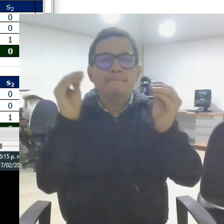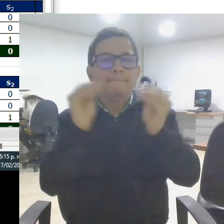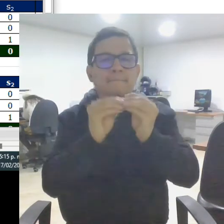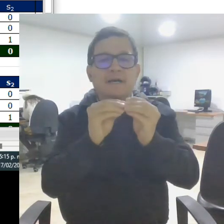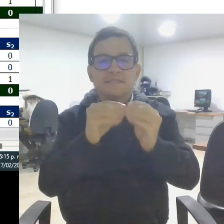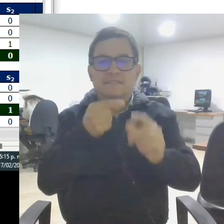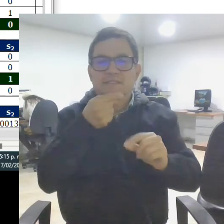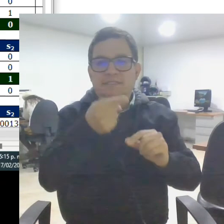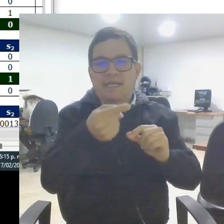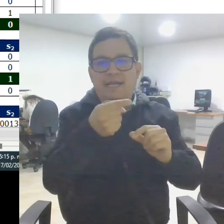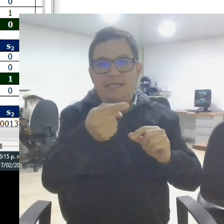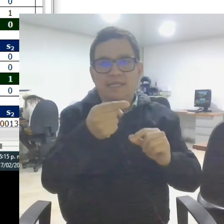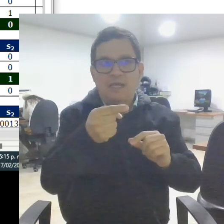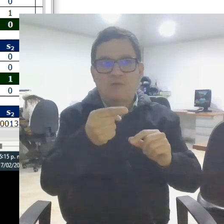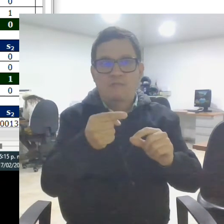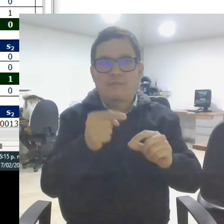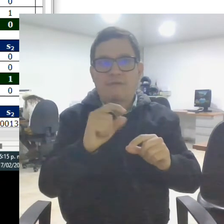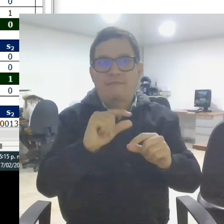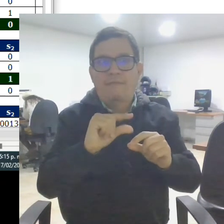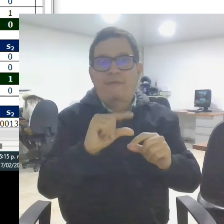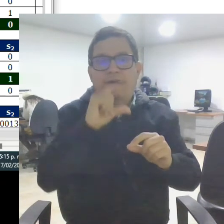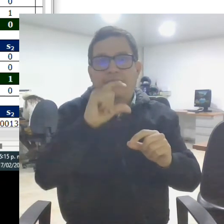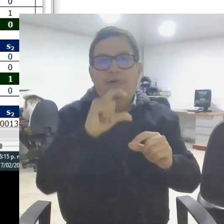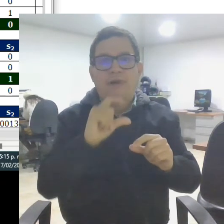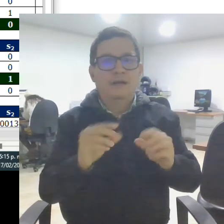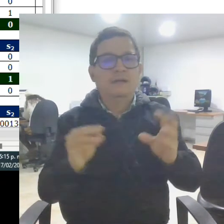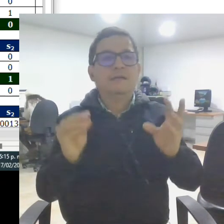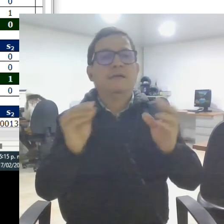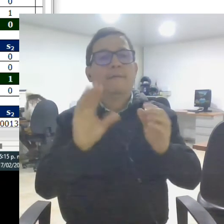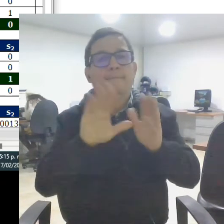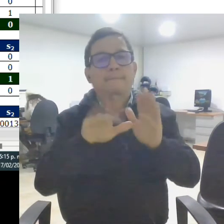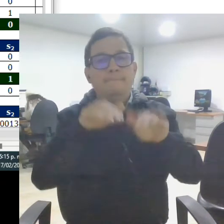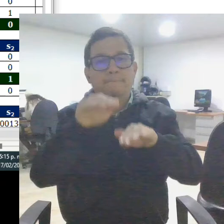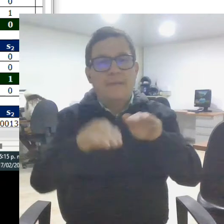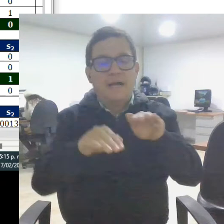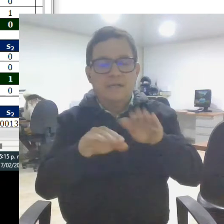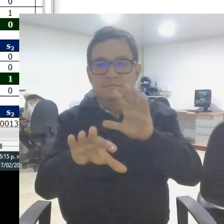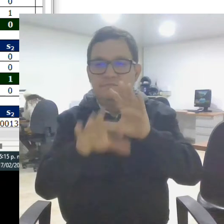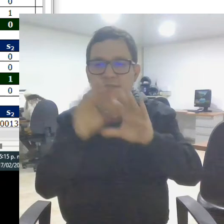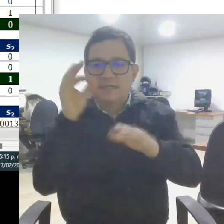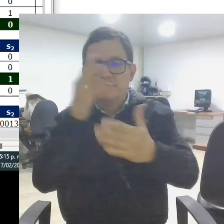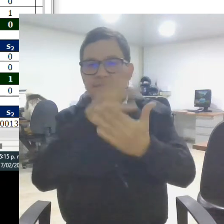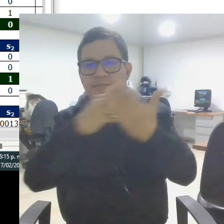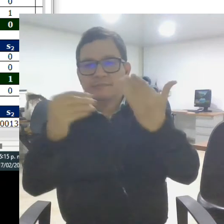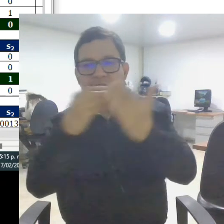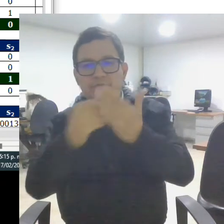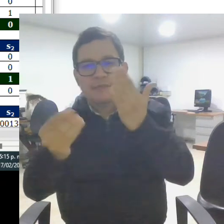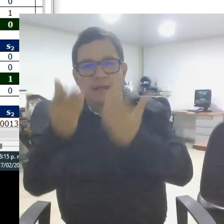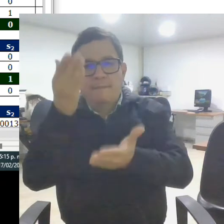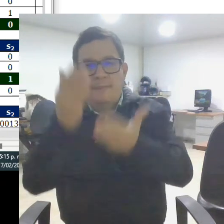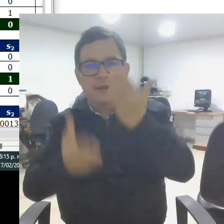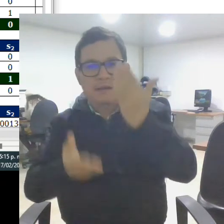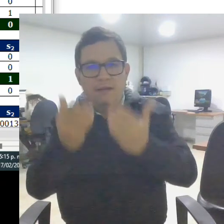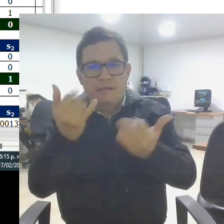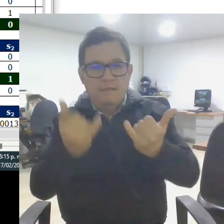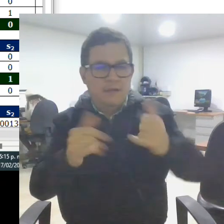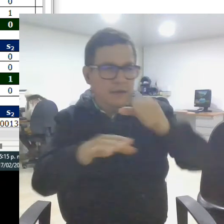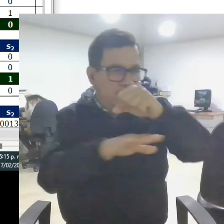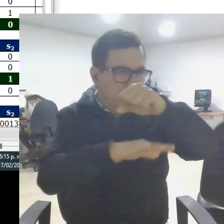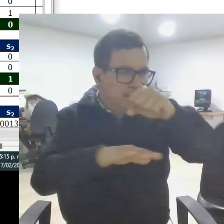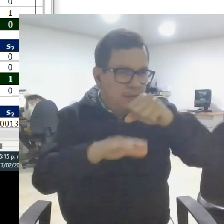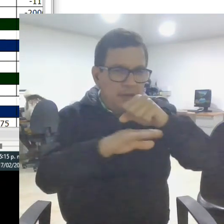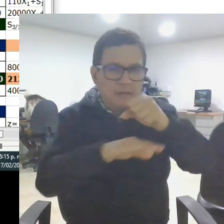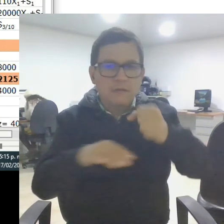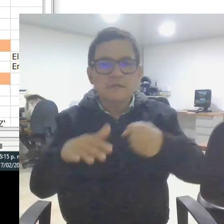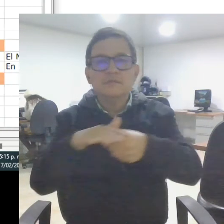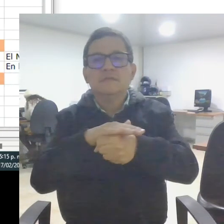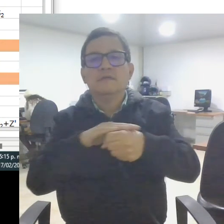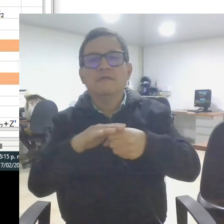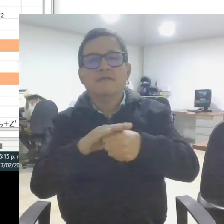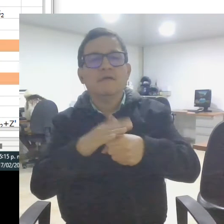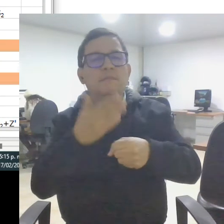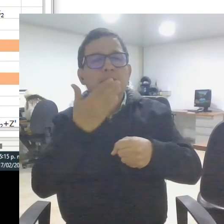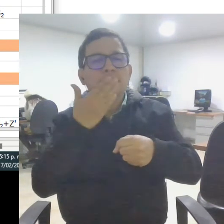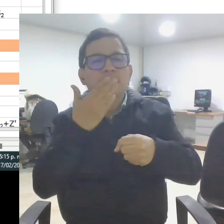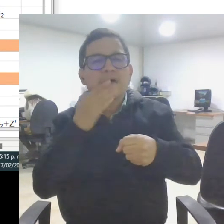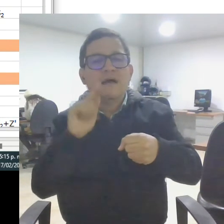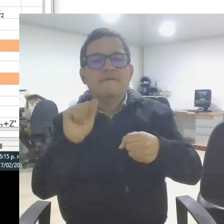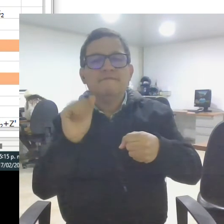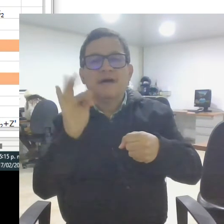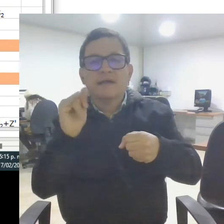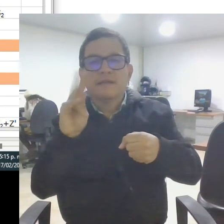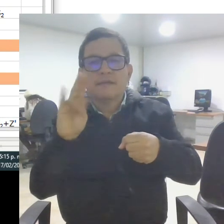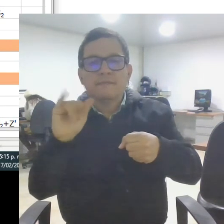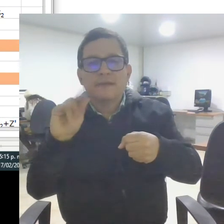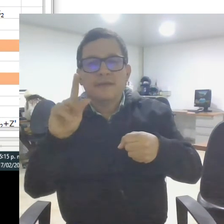negativo. Paso 2. Seleccione la variable saliente entre las variables actuales básicas usando la condición de factibilidad, que en este